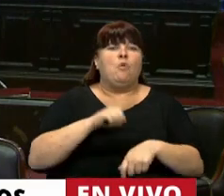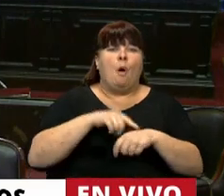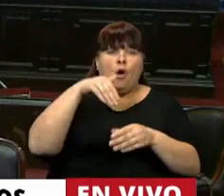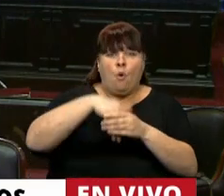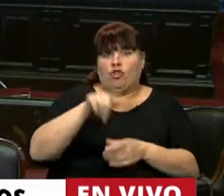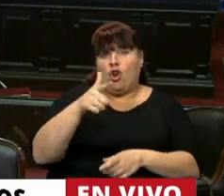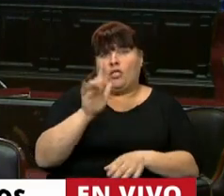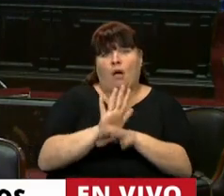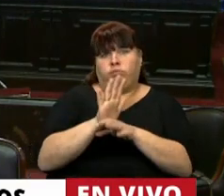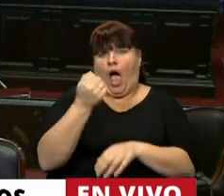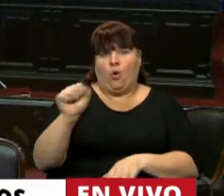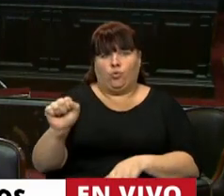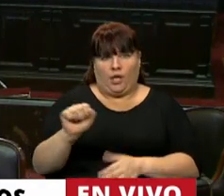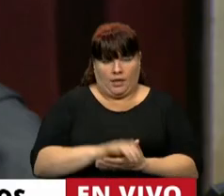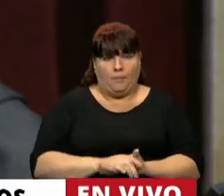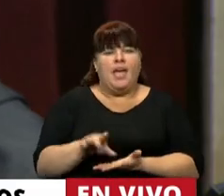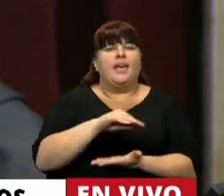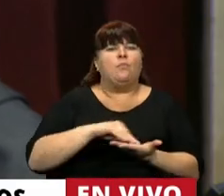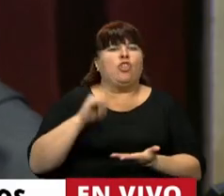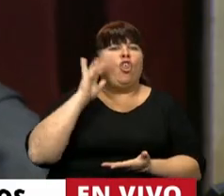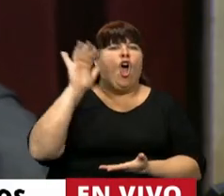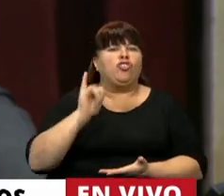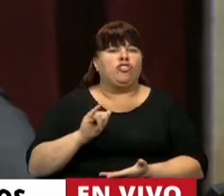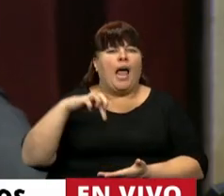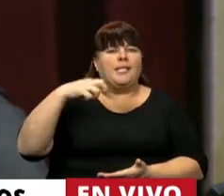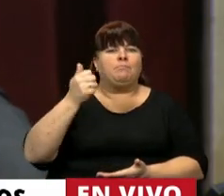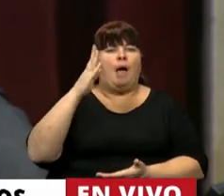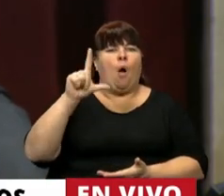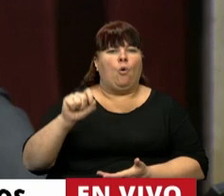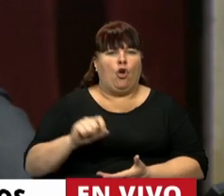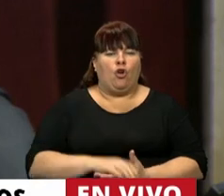Ausente a la hora de votar. Diputado González Pablo.